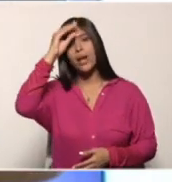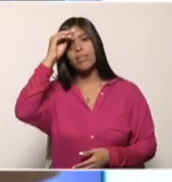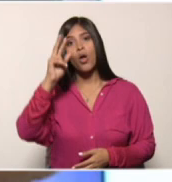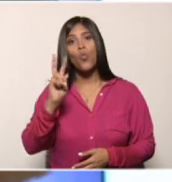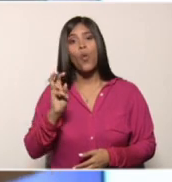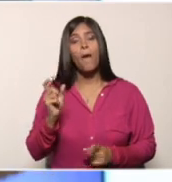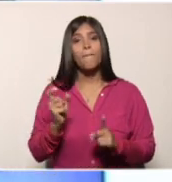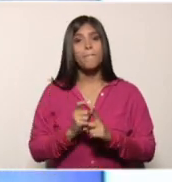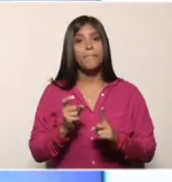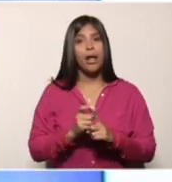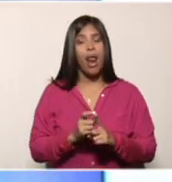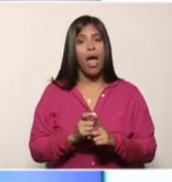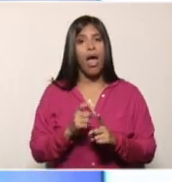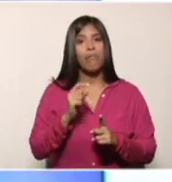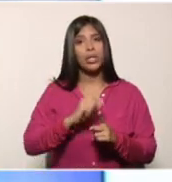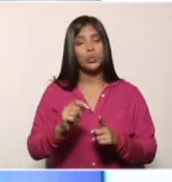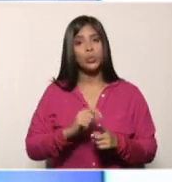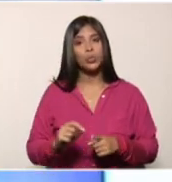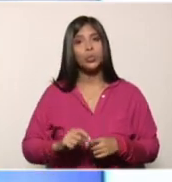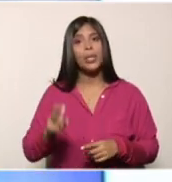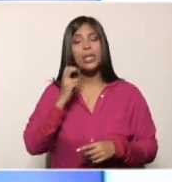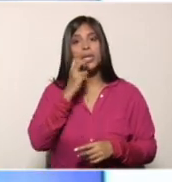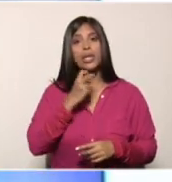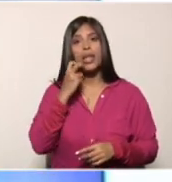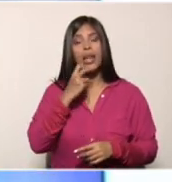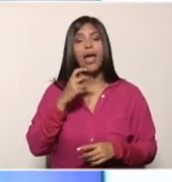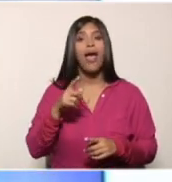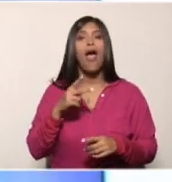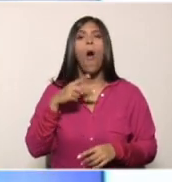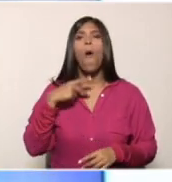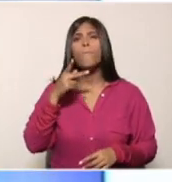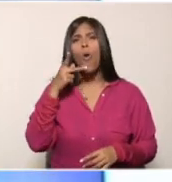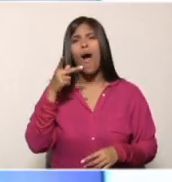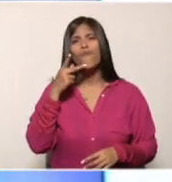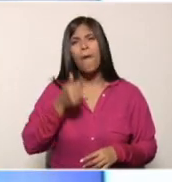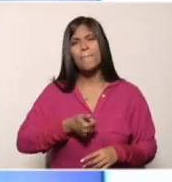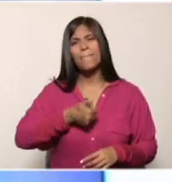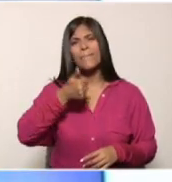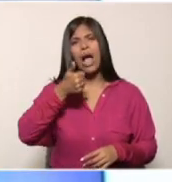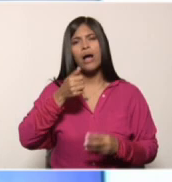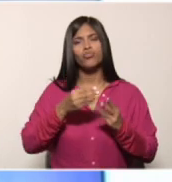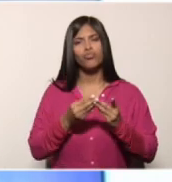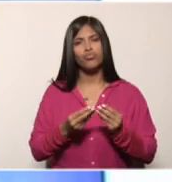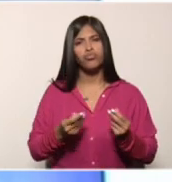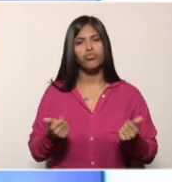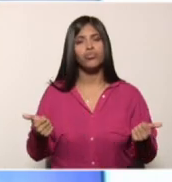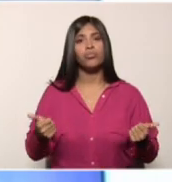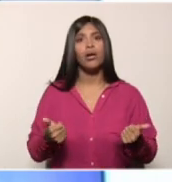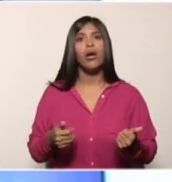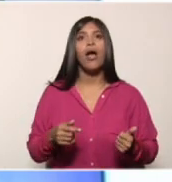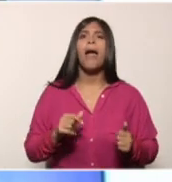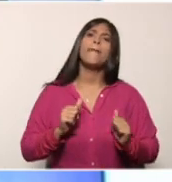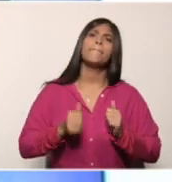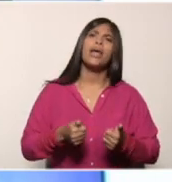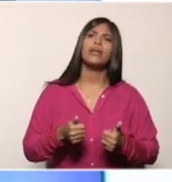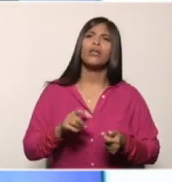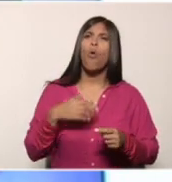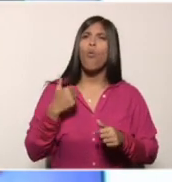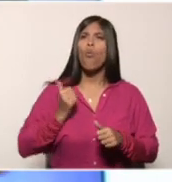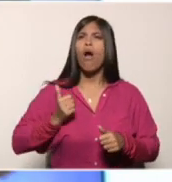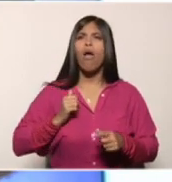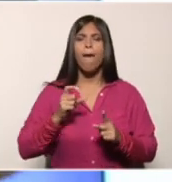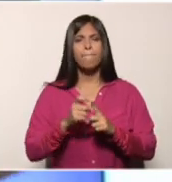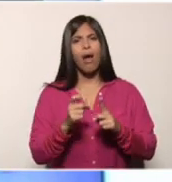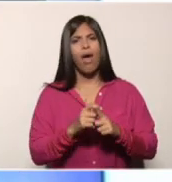palabras, a tener un vocabulario más fluido. Prueben con cualquier palabra